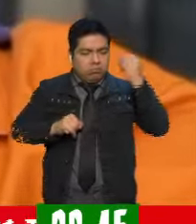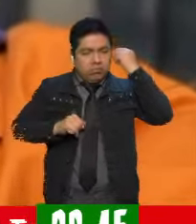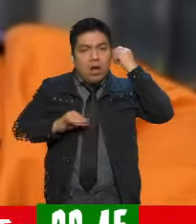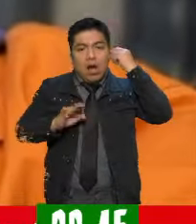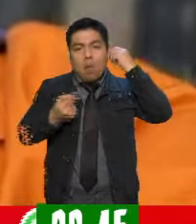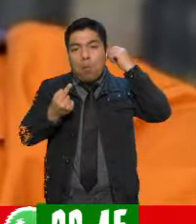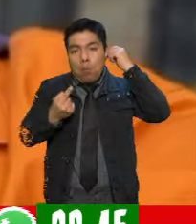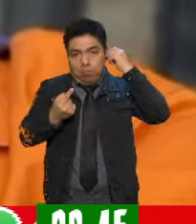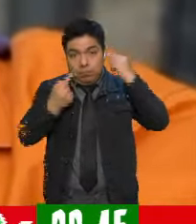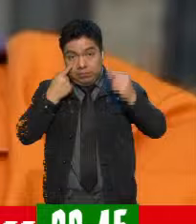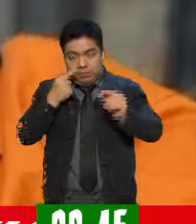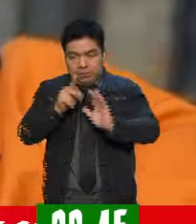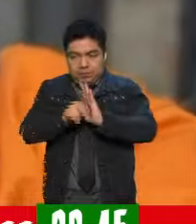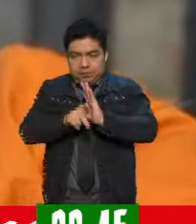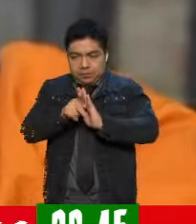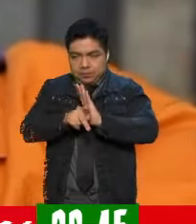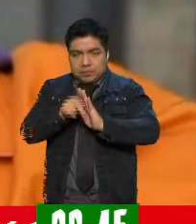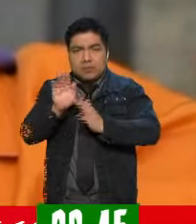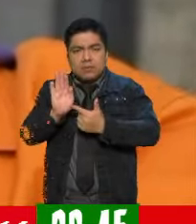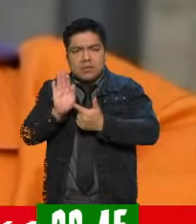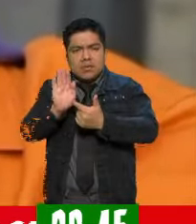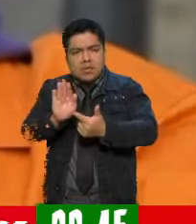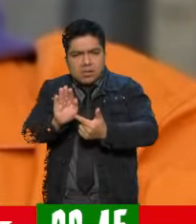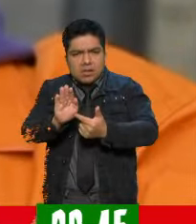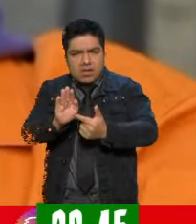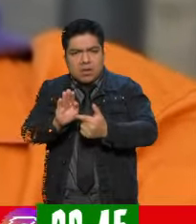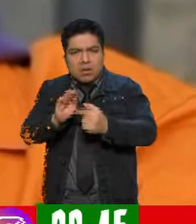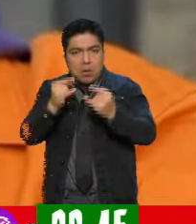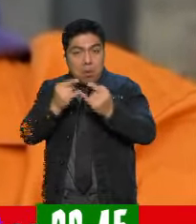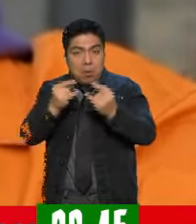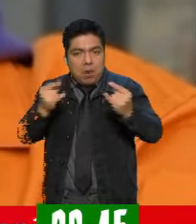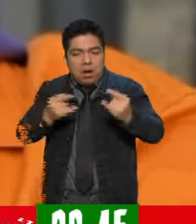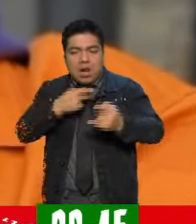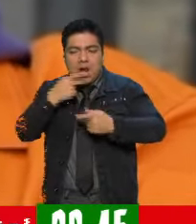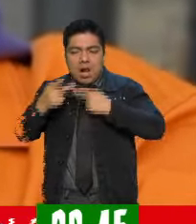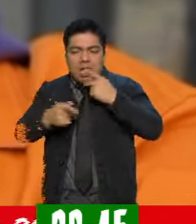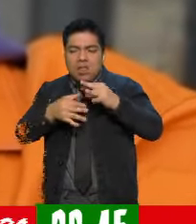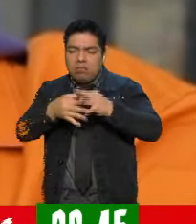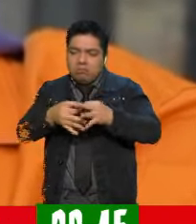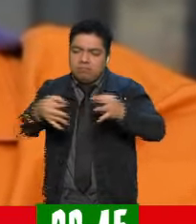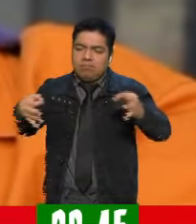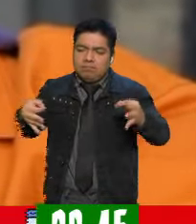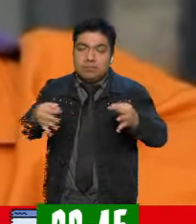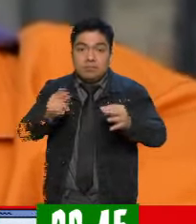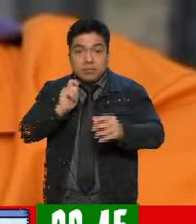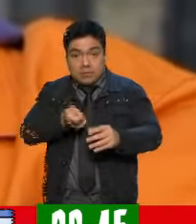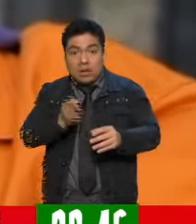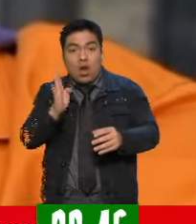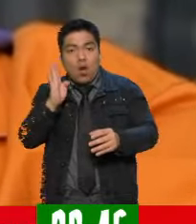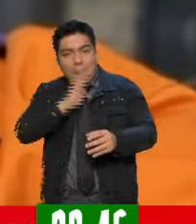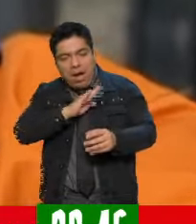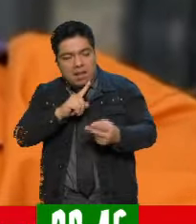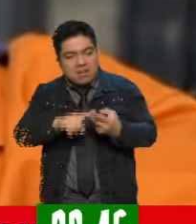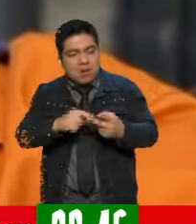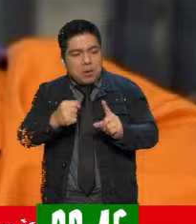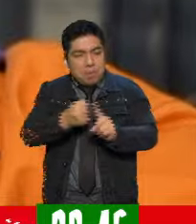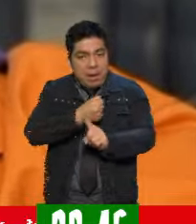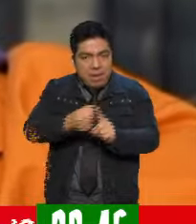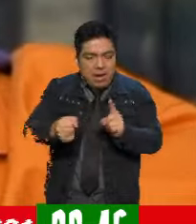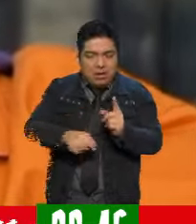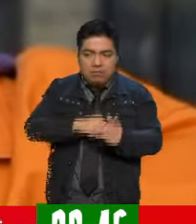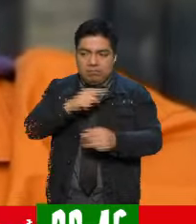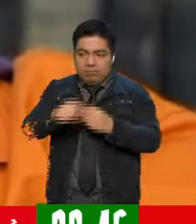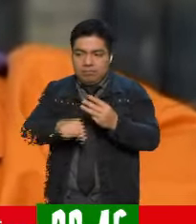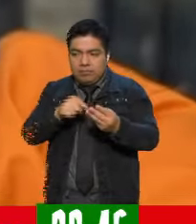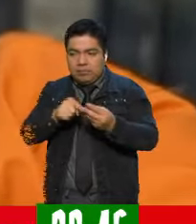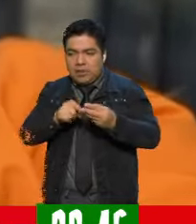porque la película nos muestra un discurso sobre cómo lo malo, lo virulento, tiene esta